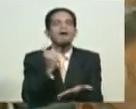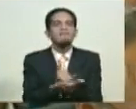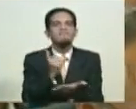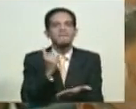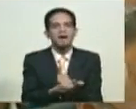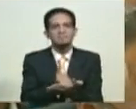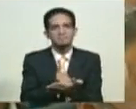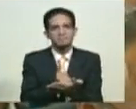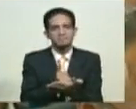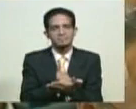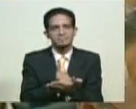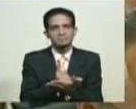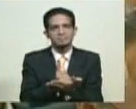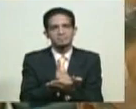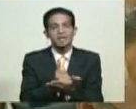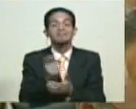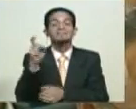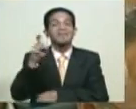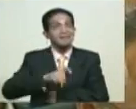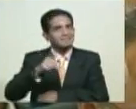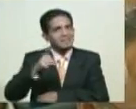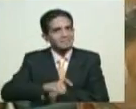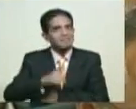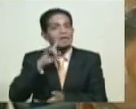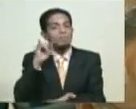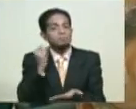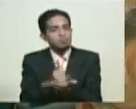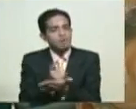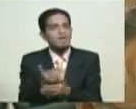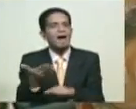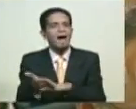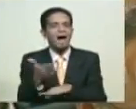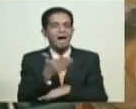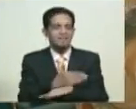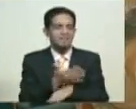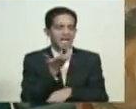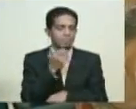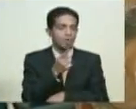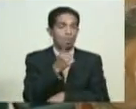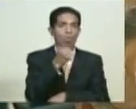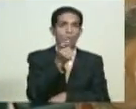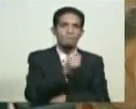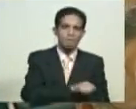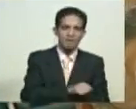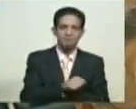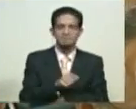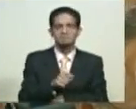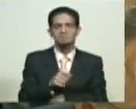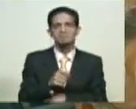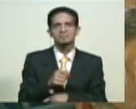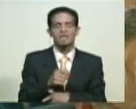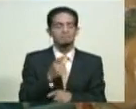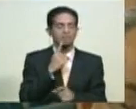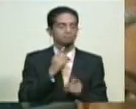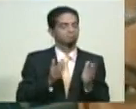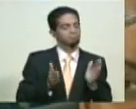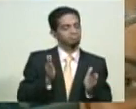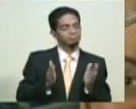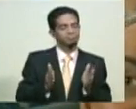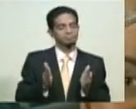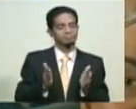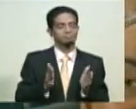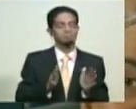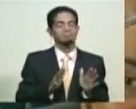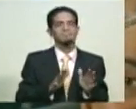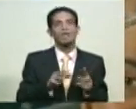necesitan por lo menos esos 90 días, porque entre un simulacro y otro, por lo menos deberían de haber